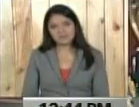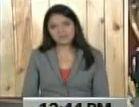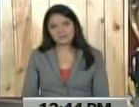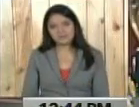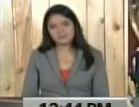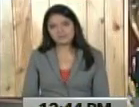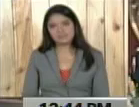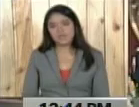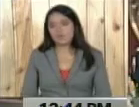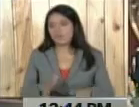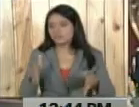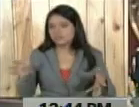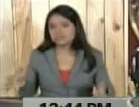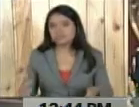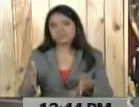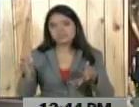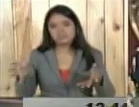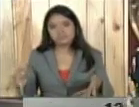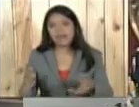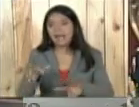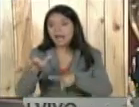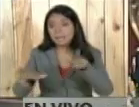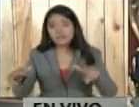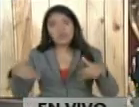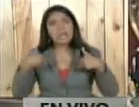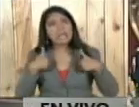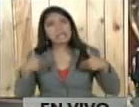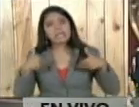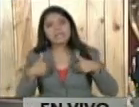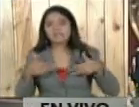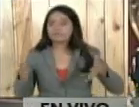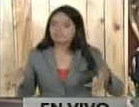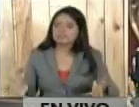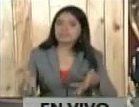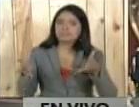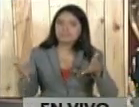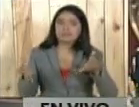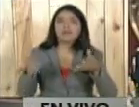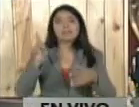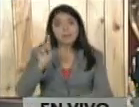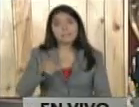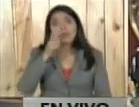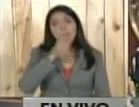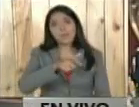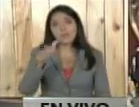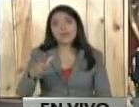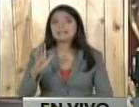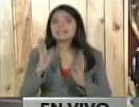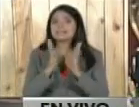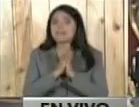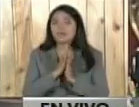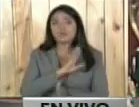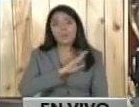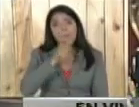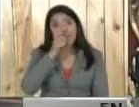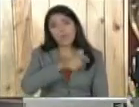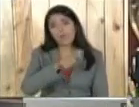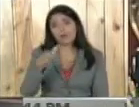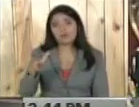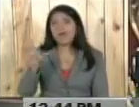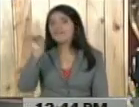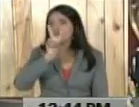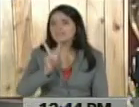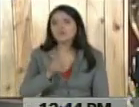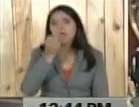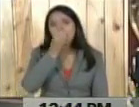por el aliento de los que sufren y por nuestro pueblo, José Gregorio, el santo del pueblo. Bueno, Venezuela es tan